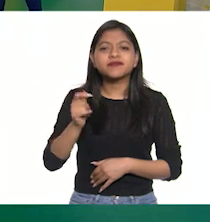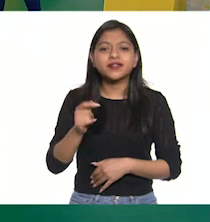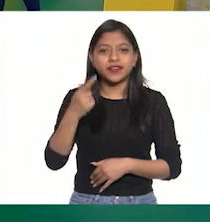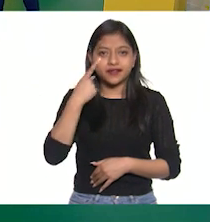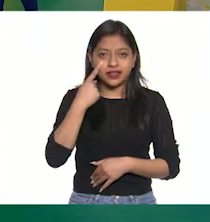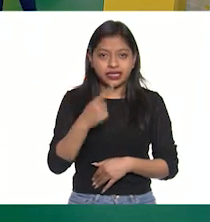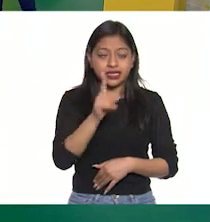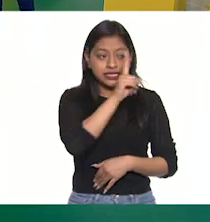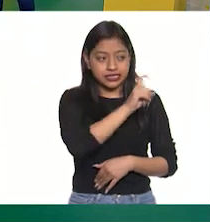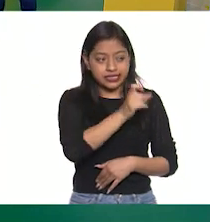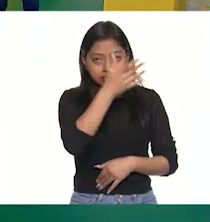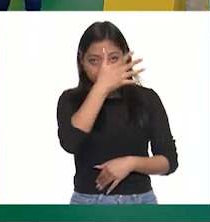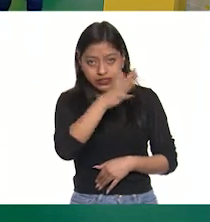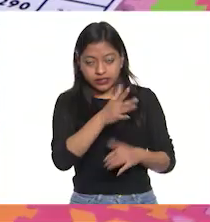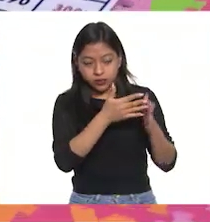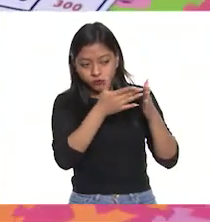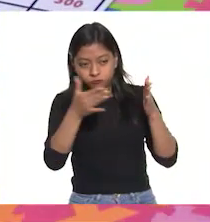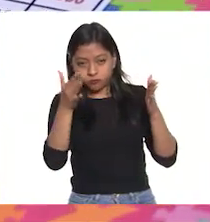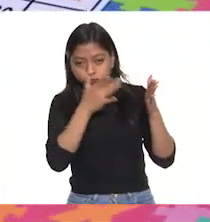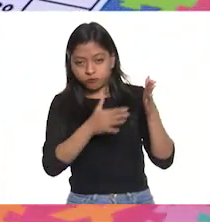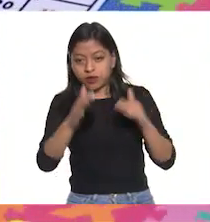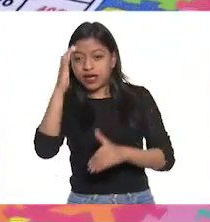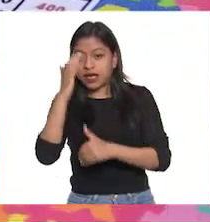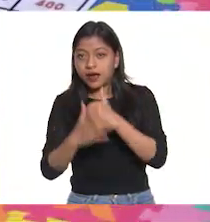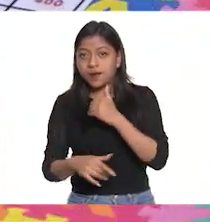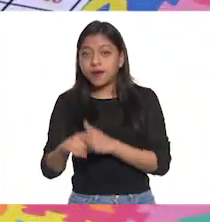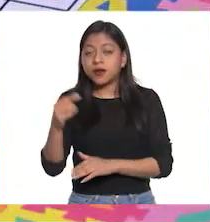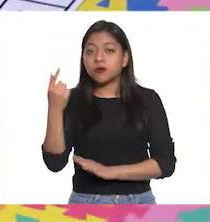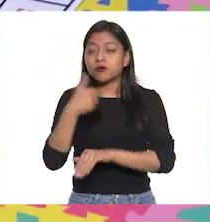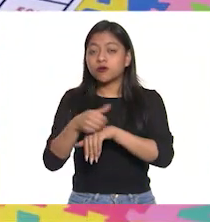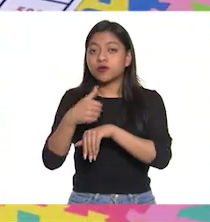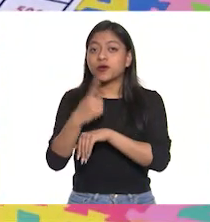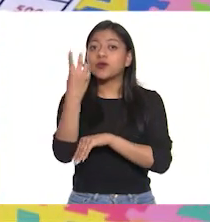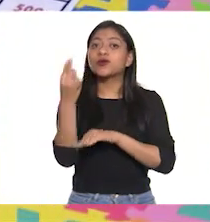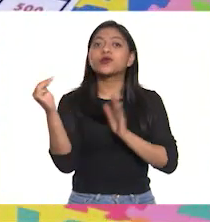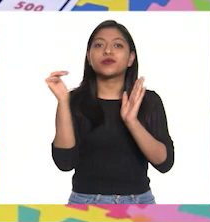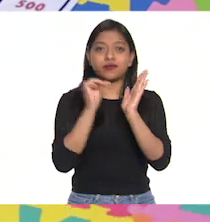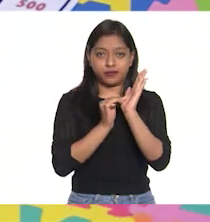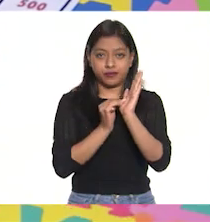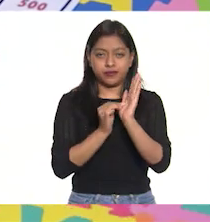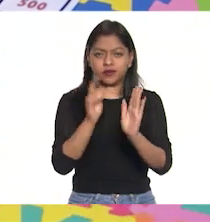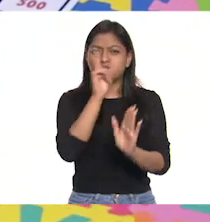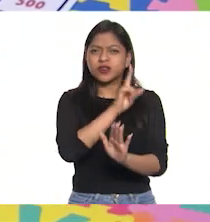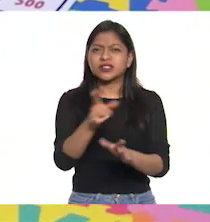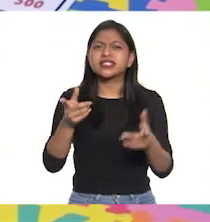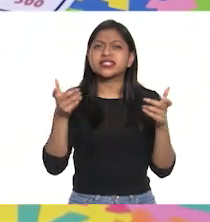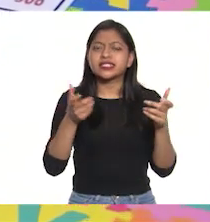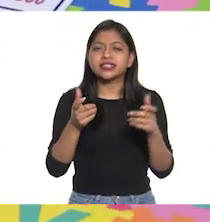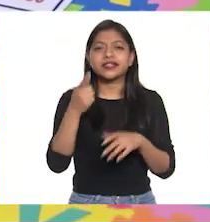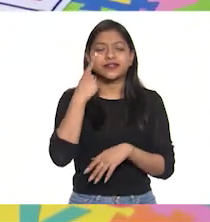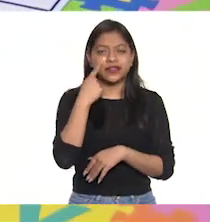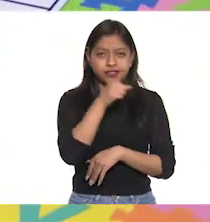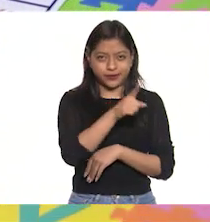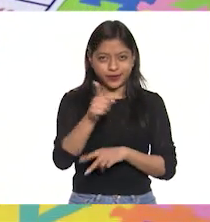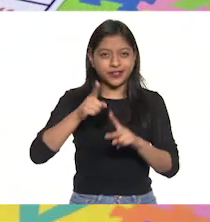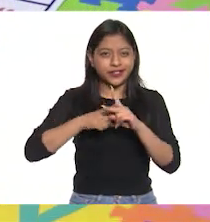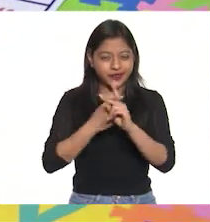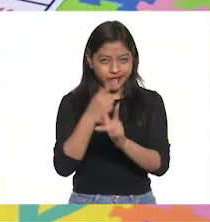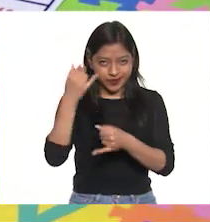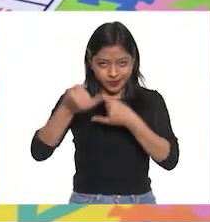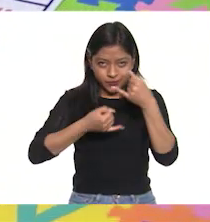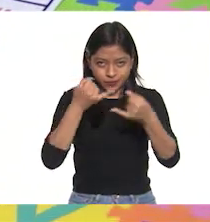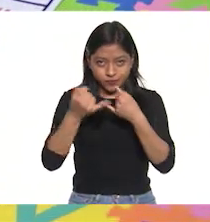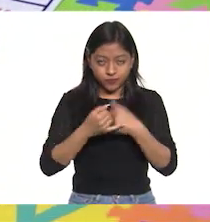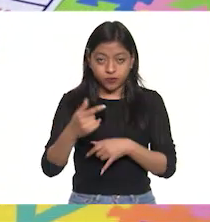empieza en el 110 y termina en el número 1000. ¿Qué vamos a hacer, Ale? Bueno, vamos a jugar a lo siguiente. Sí.